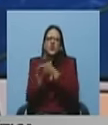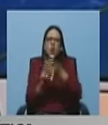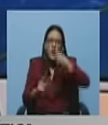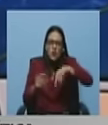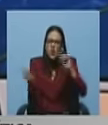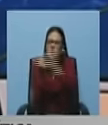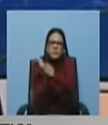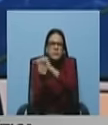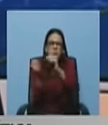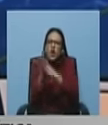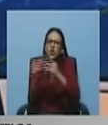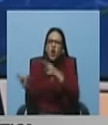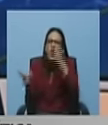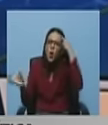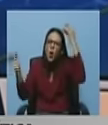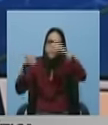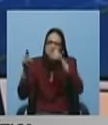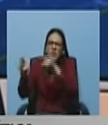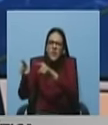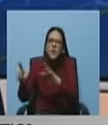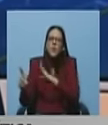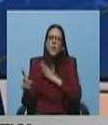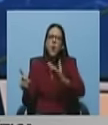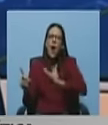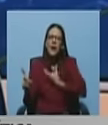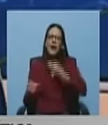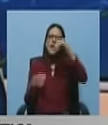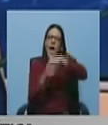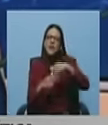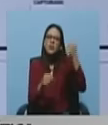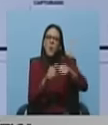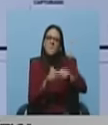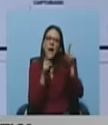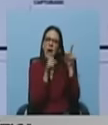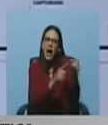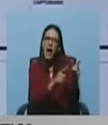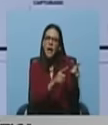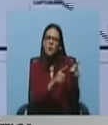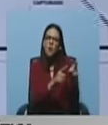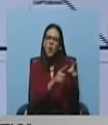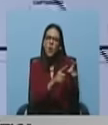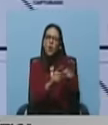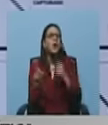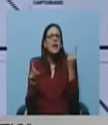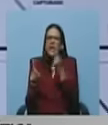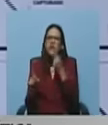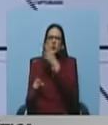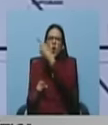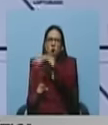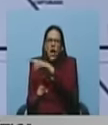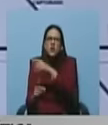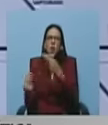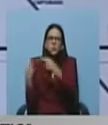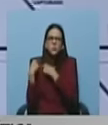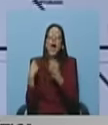desmantelización en la alcaldía de Maracaibo, que no solo son estos los que están aquí,